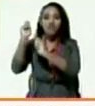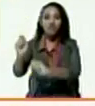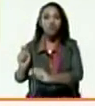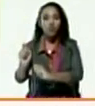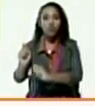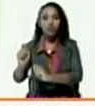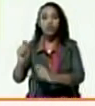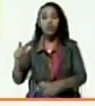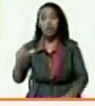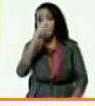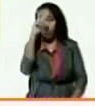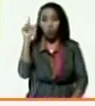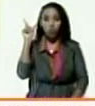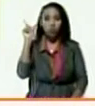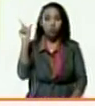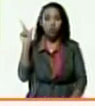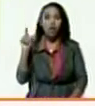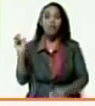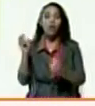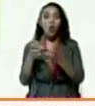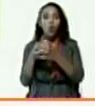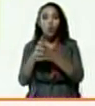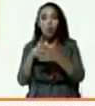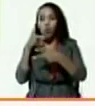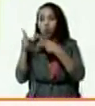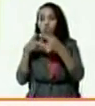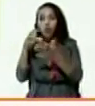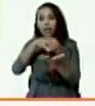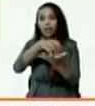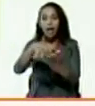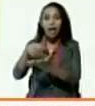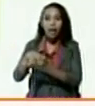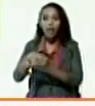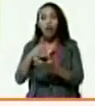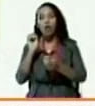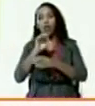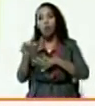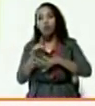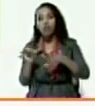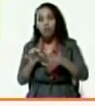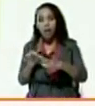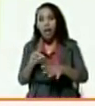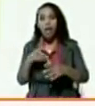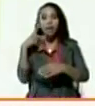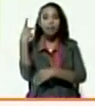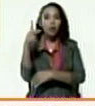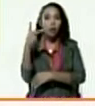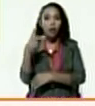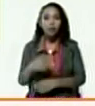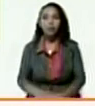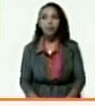la dirección nacional, de los equipos políticos estadales, de los equipos políticos municipales y parroquiales.